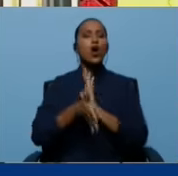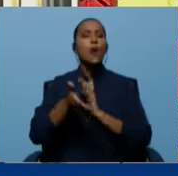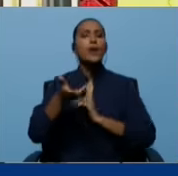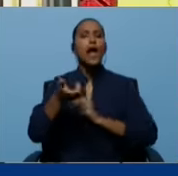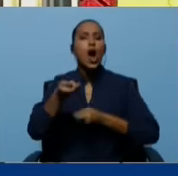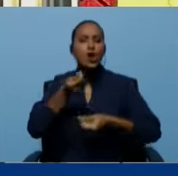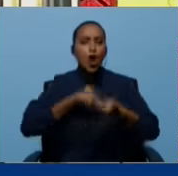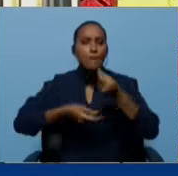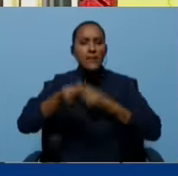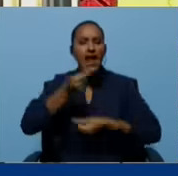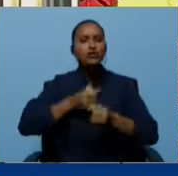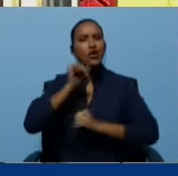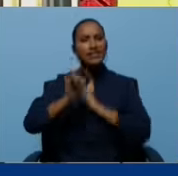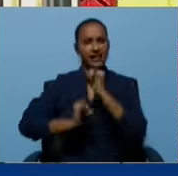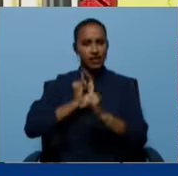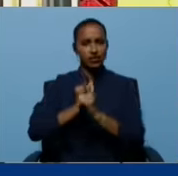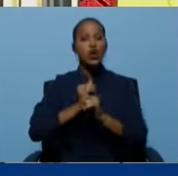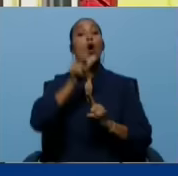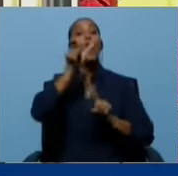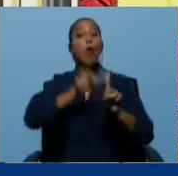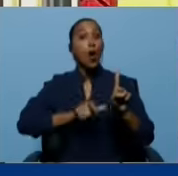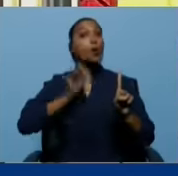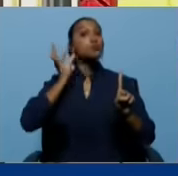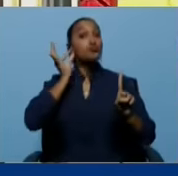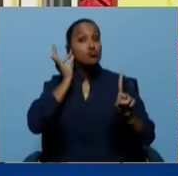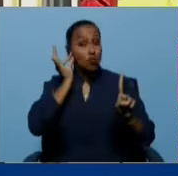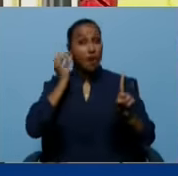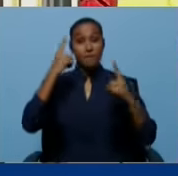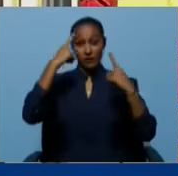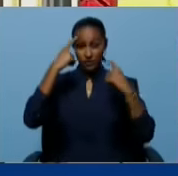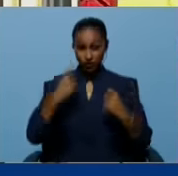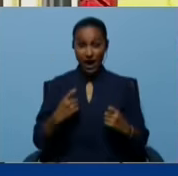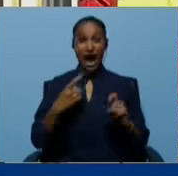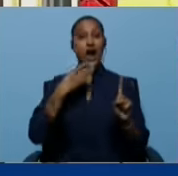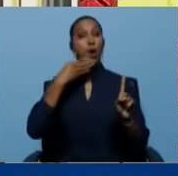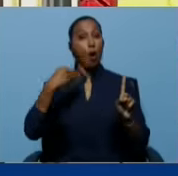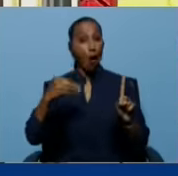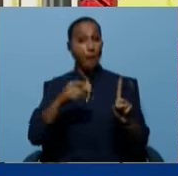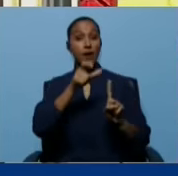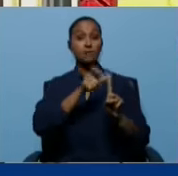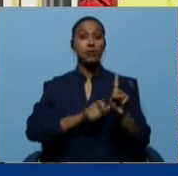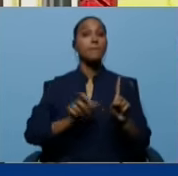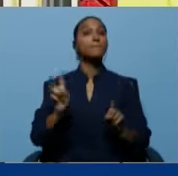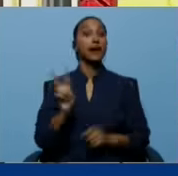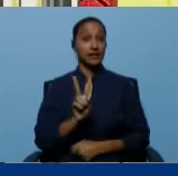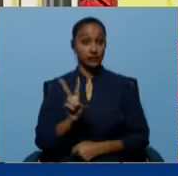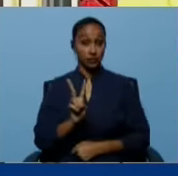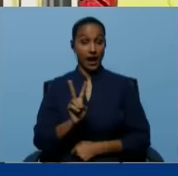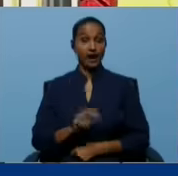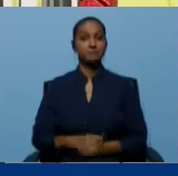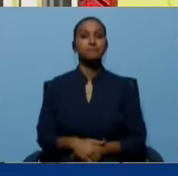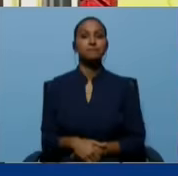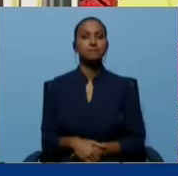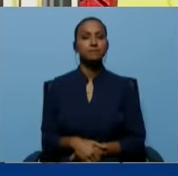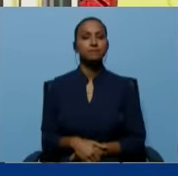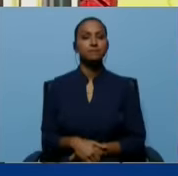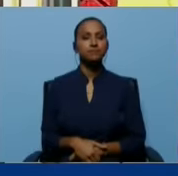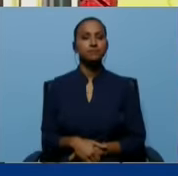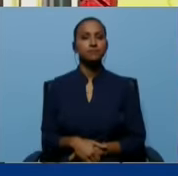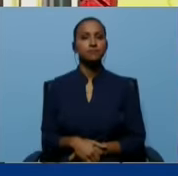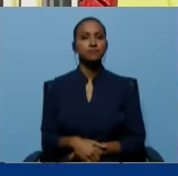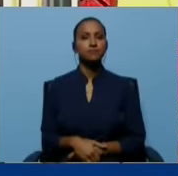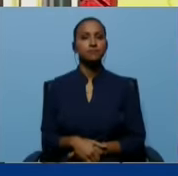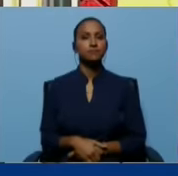profesional venezolana de gran honestidad, gran capacidad. Se trata de la licenciada Anabel